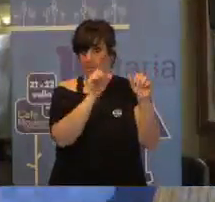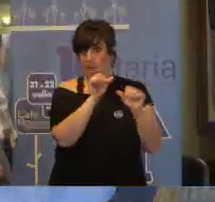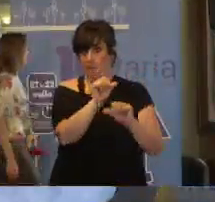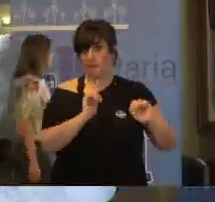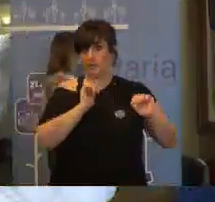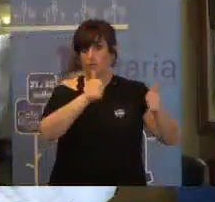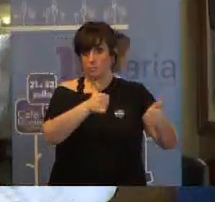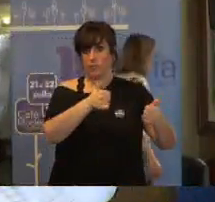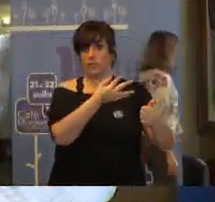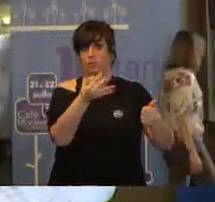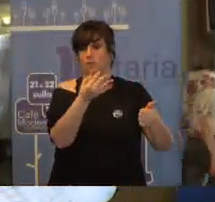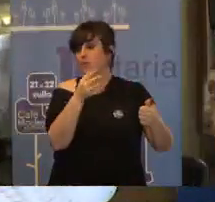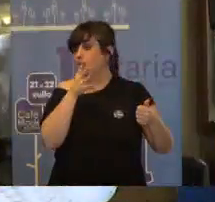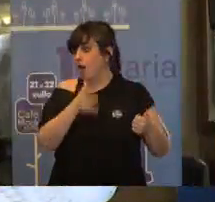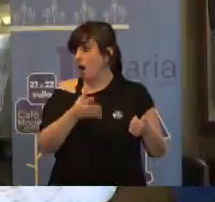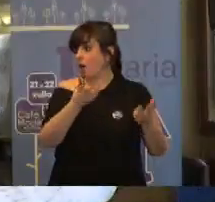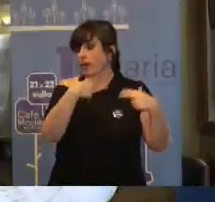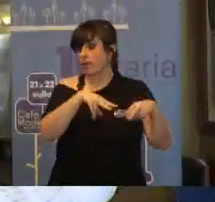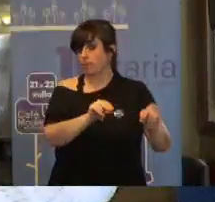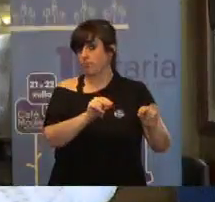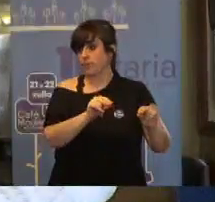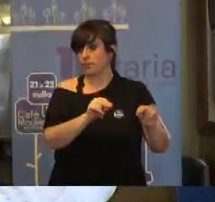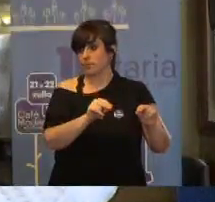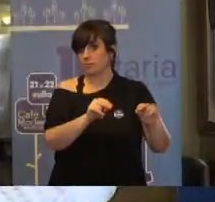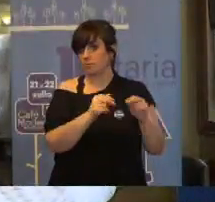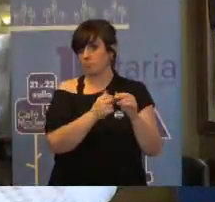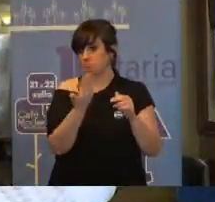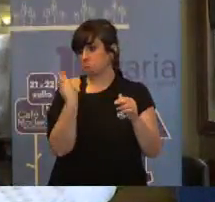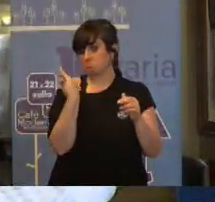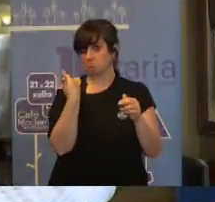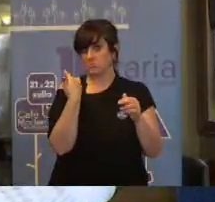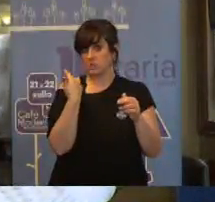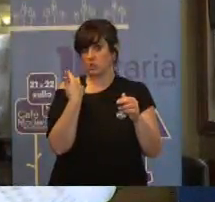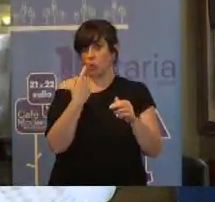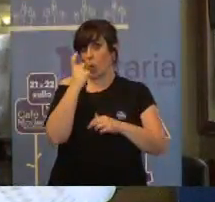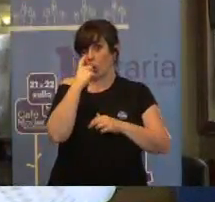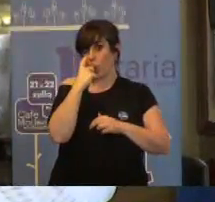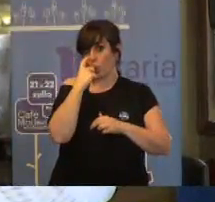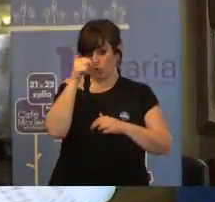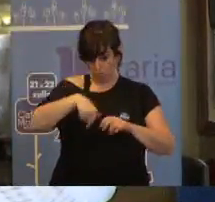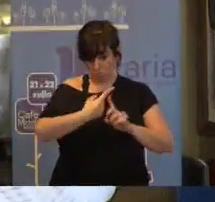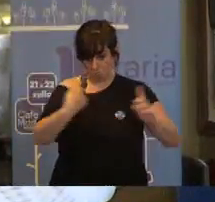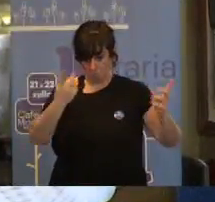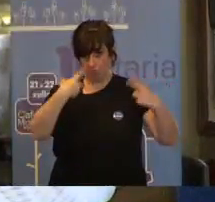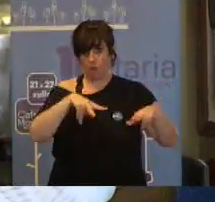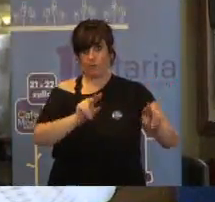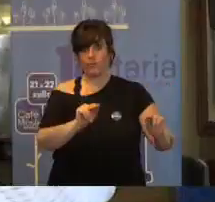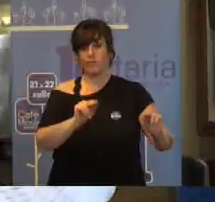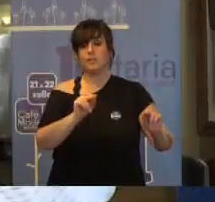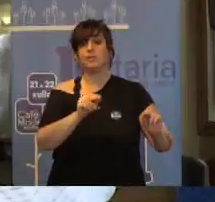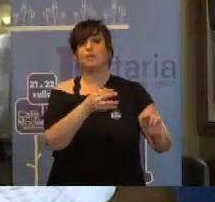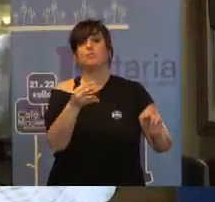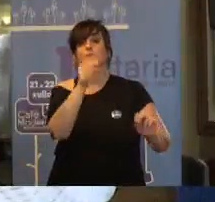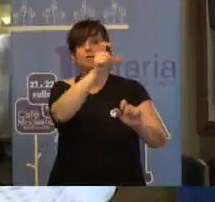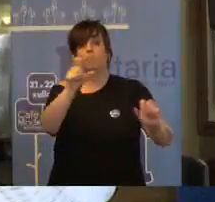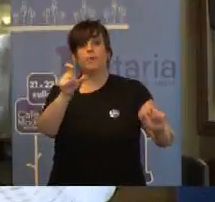que finalizou agora esa posta en marcha de mareas sectoriais e grupos de traballo en xuño deste ano, donde están convidadas a traballar